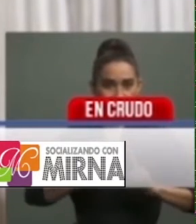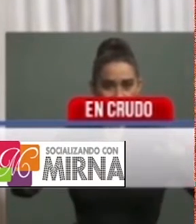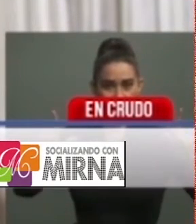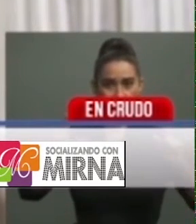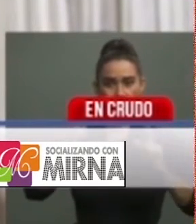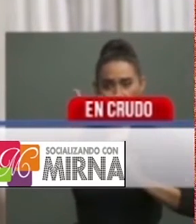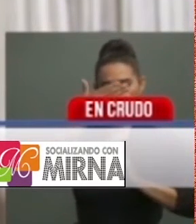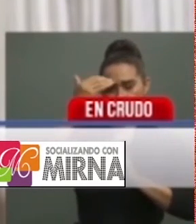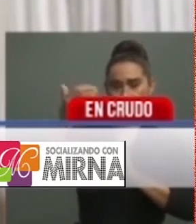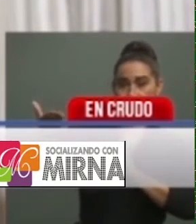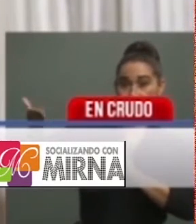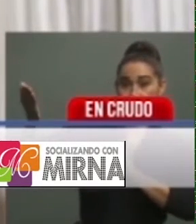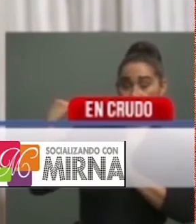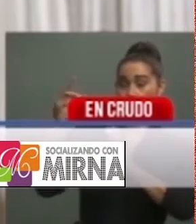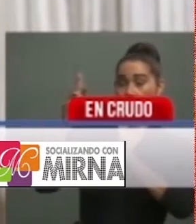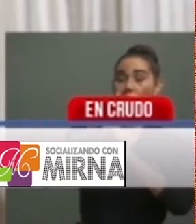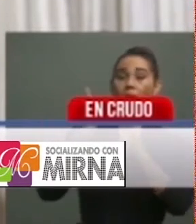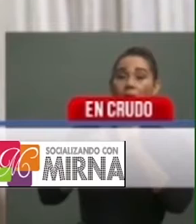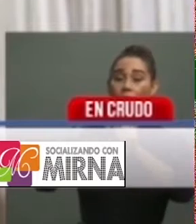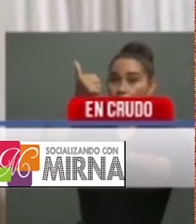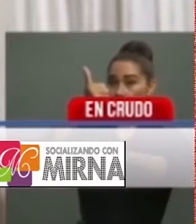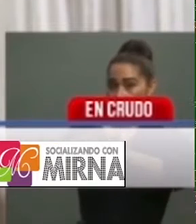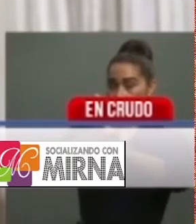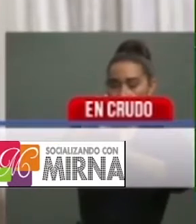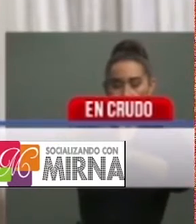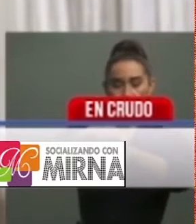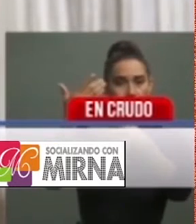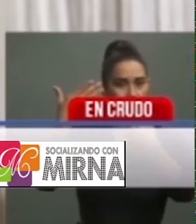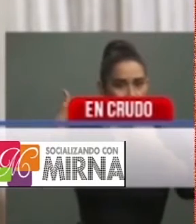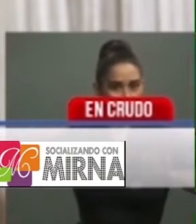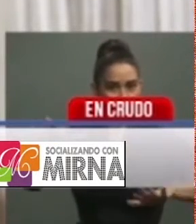hecho muy poco, pero no en